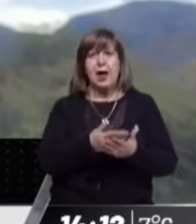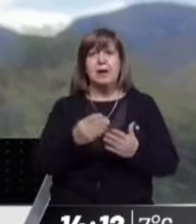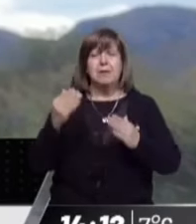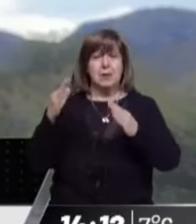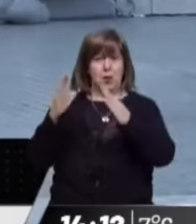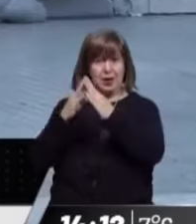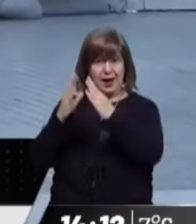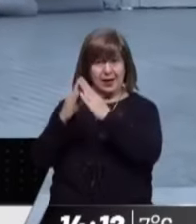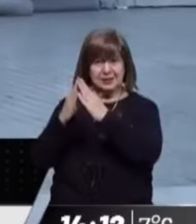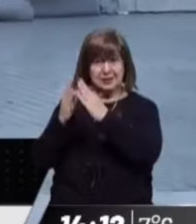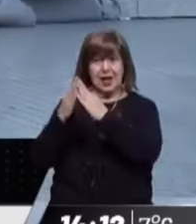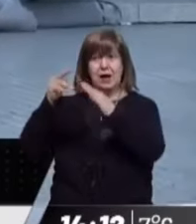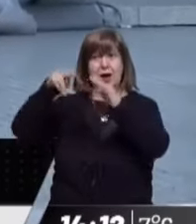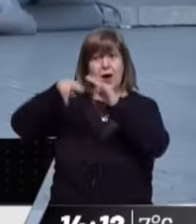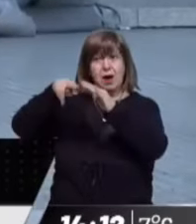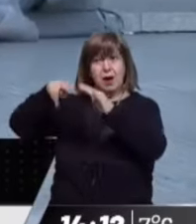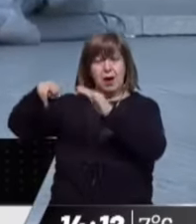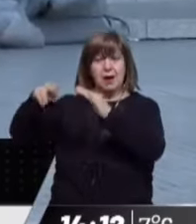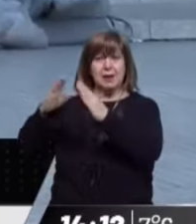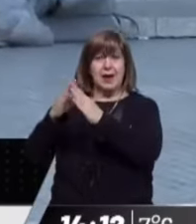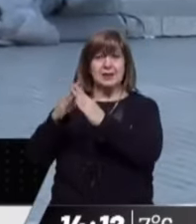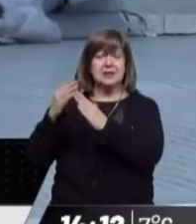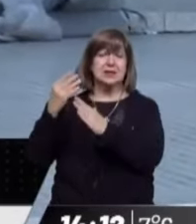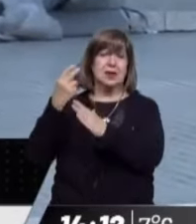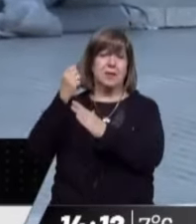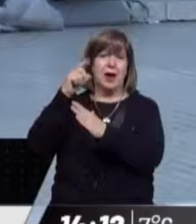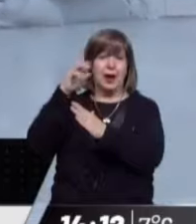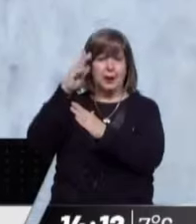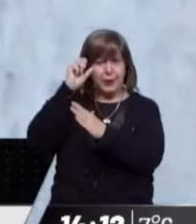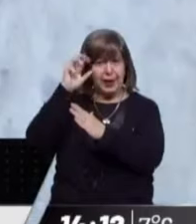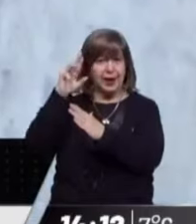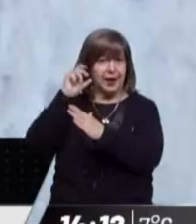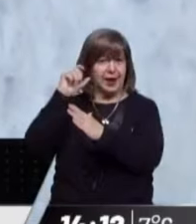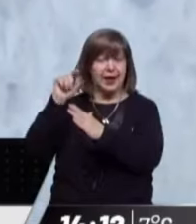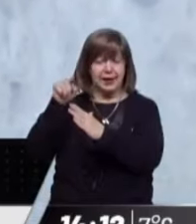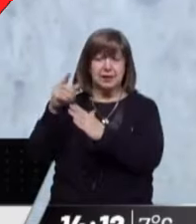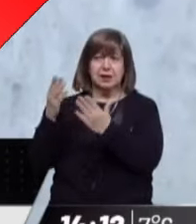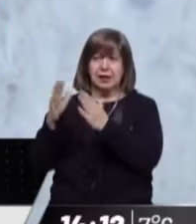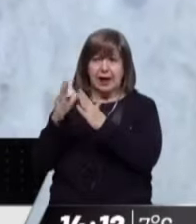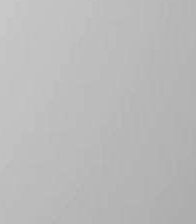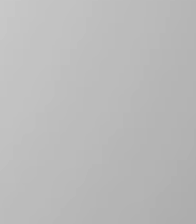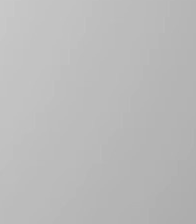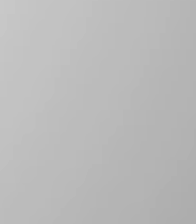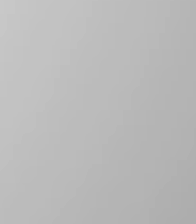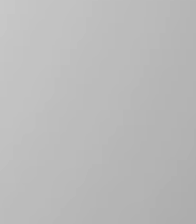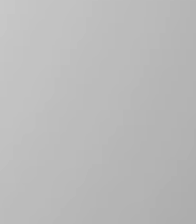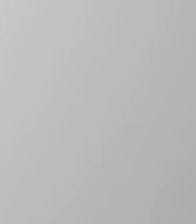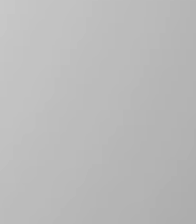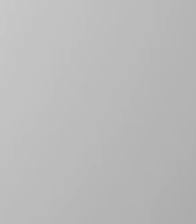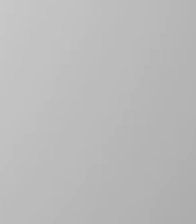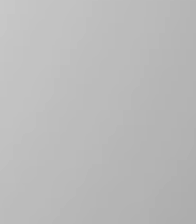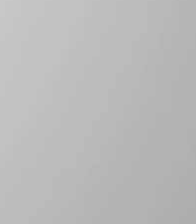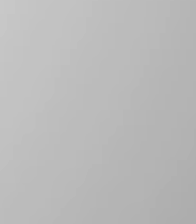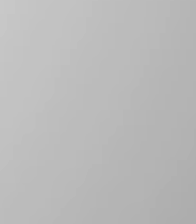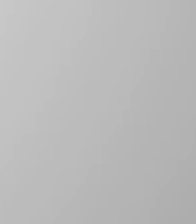no están colapsados y que también tenga la posibilidad de tener un desayunar y tener un plato de comida